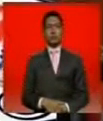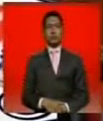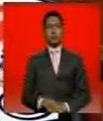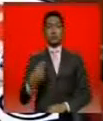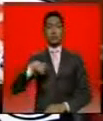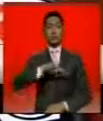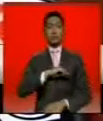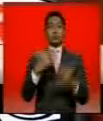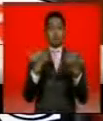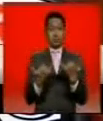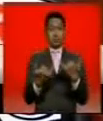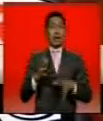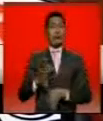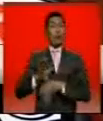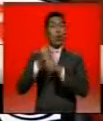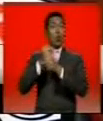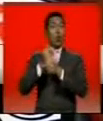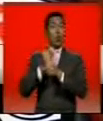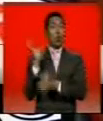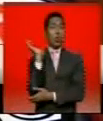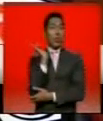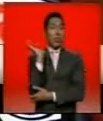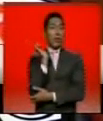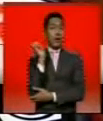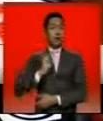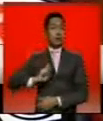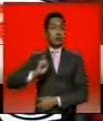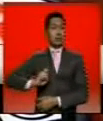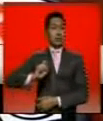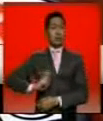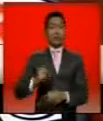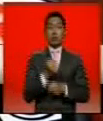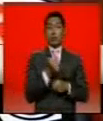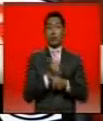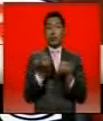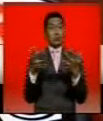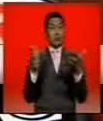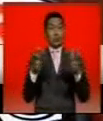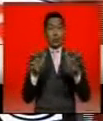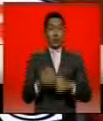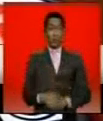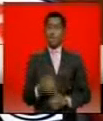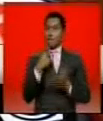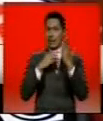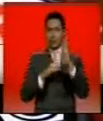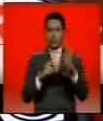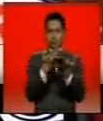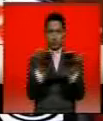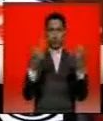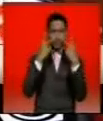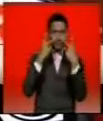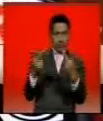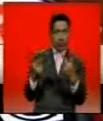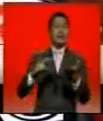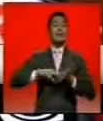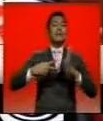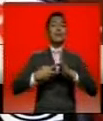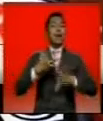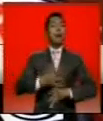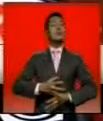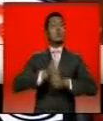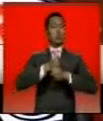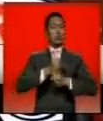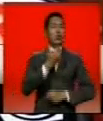Creamos el seguro de desempleo. Seguro de desempleo que, como ustedes han podido evidenciar, va a poderles proteger